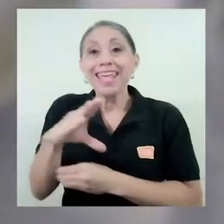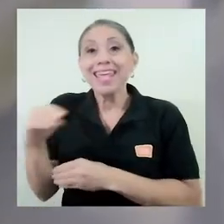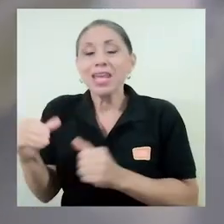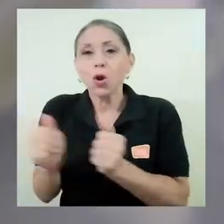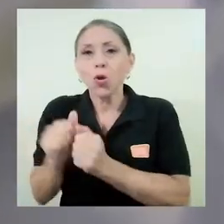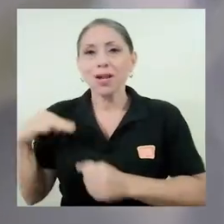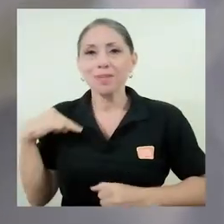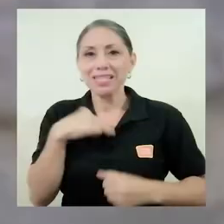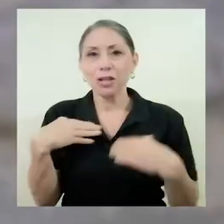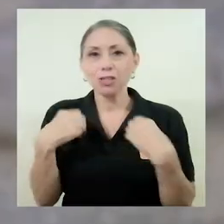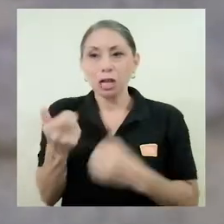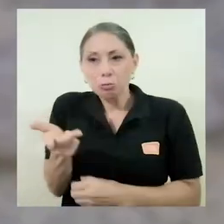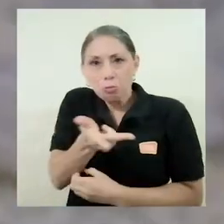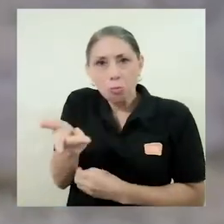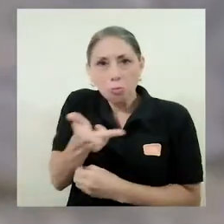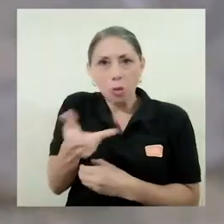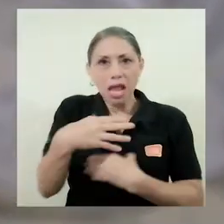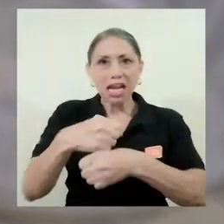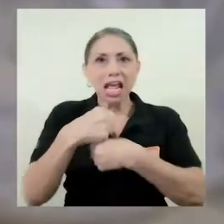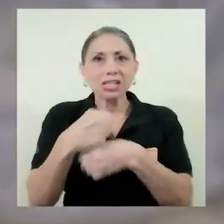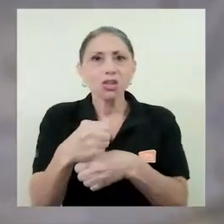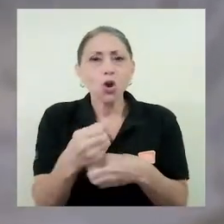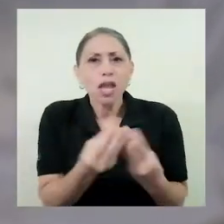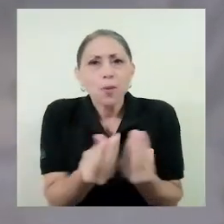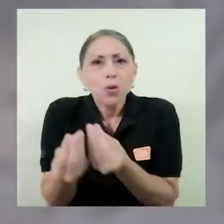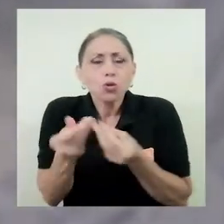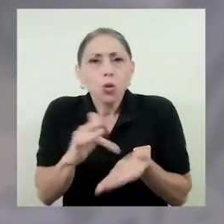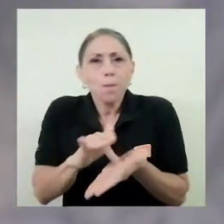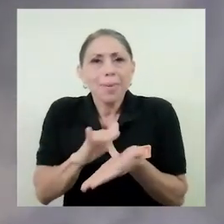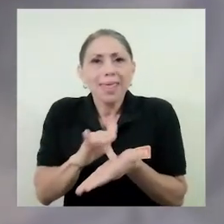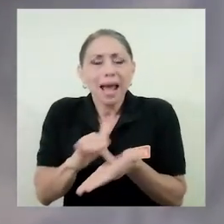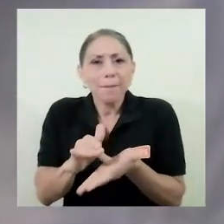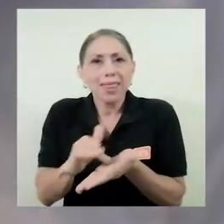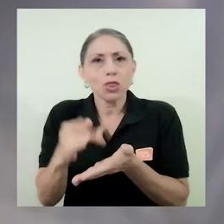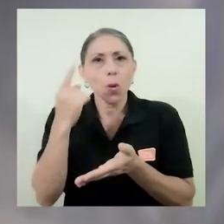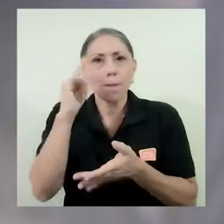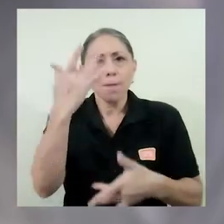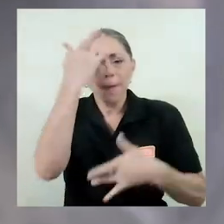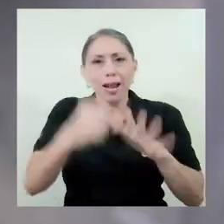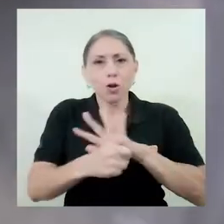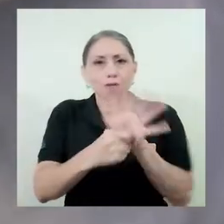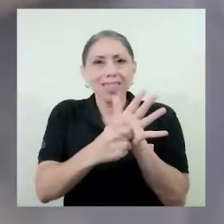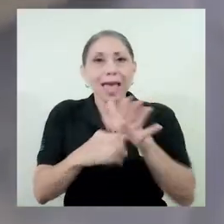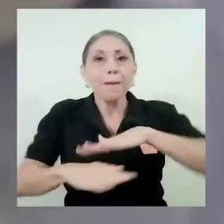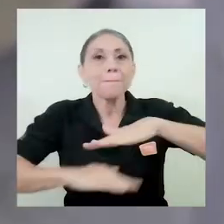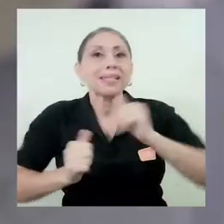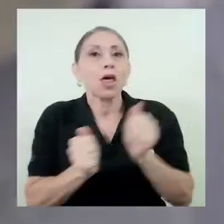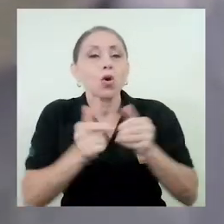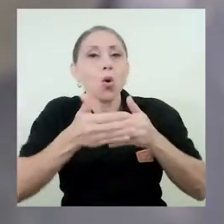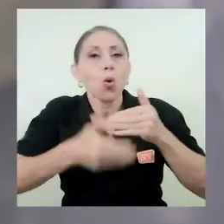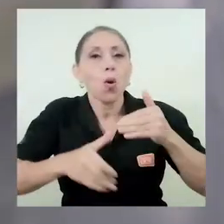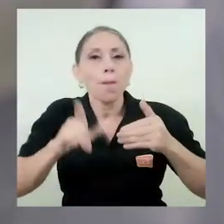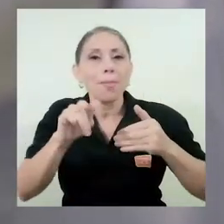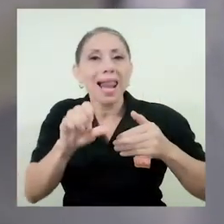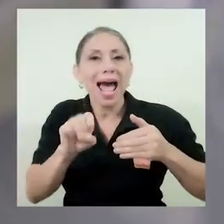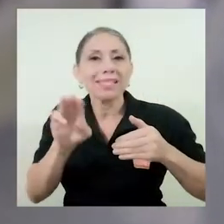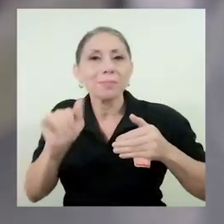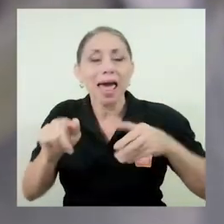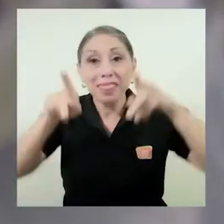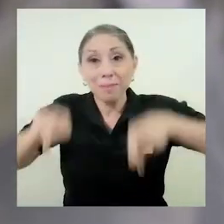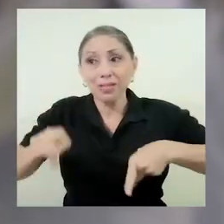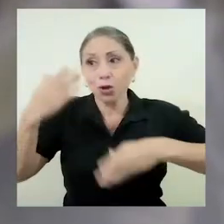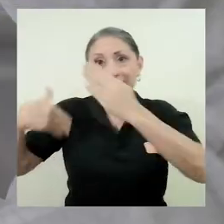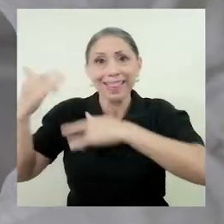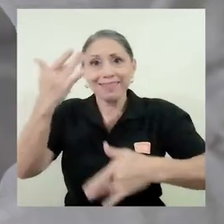y el Ministerio de Salud en la creación y producción del medicamento anti-COVID basado en el plasma de pacientes ya recuperados del